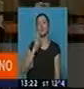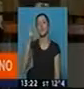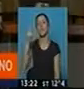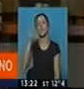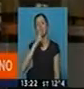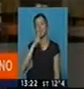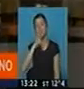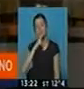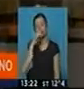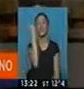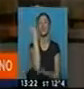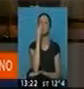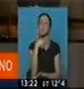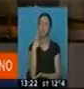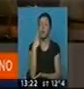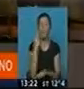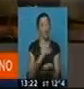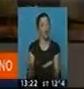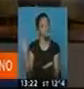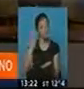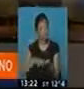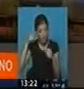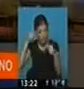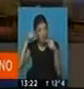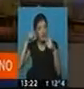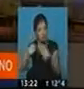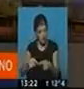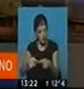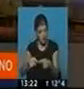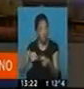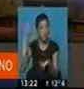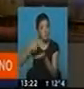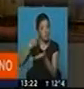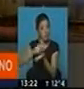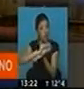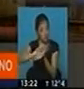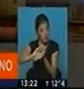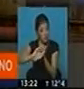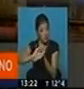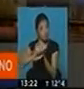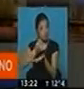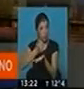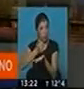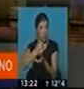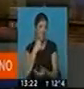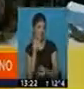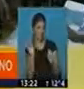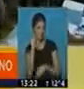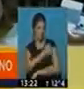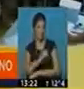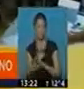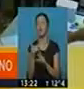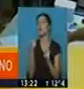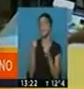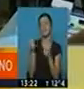española vuelve a incumplir la meta de déficit fiscal. Es decir, le está diciendo, todavía necesitan más ajuste. Te seguís portando mal. Todavía necesitan